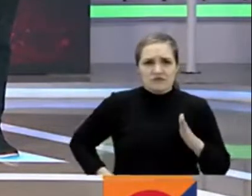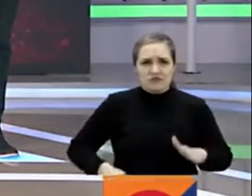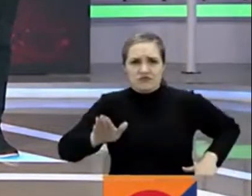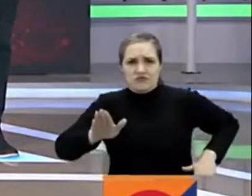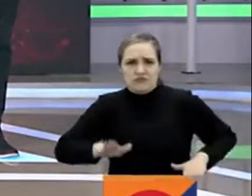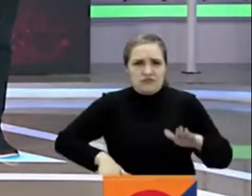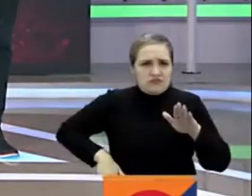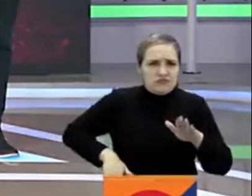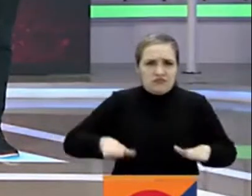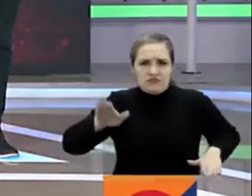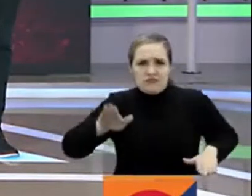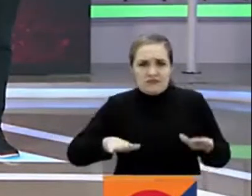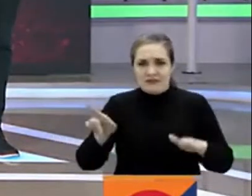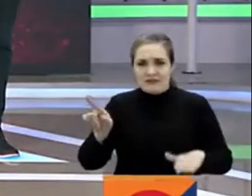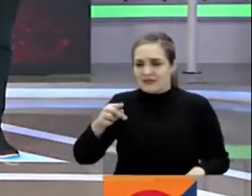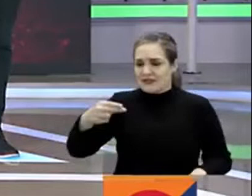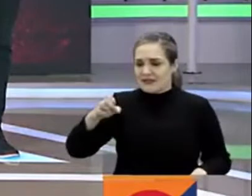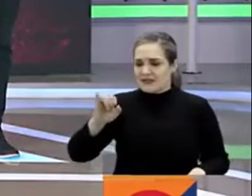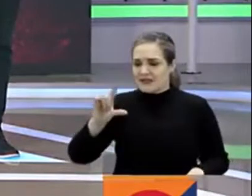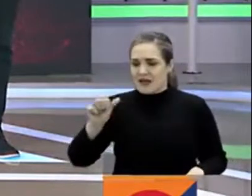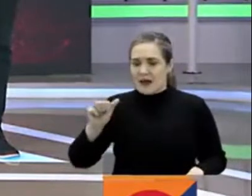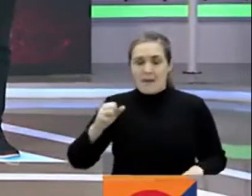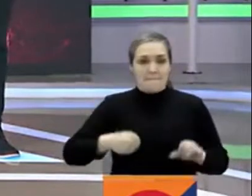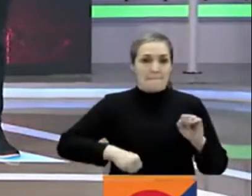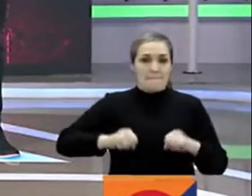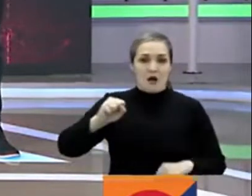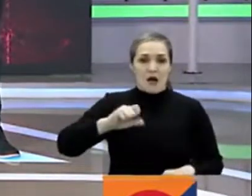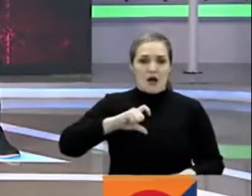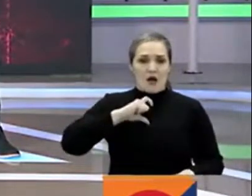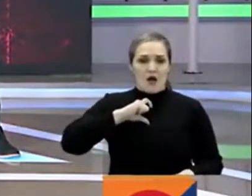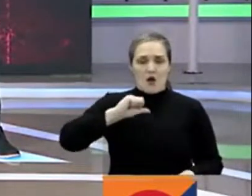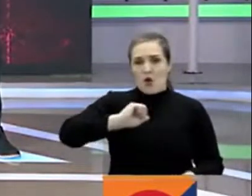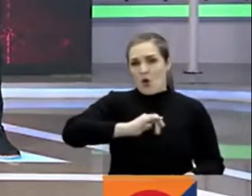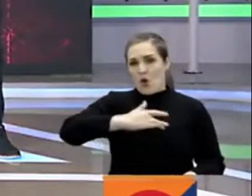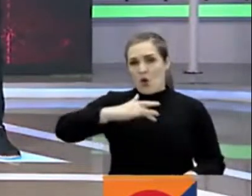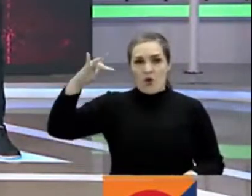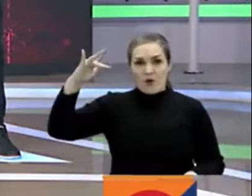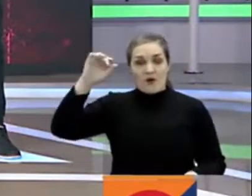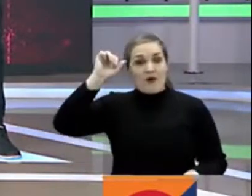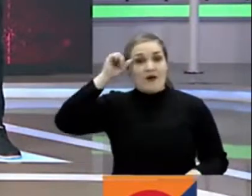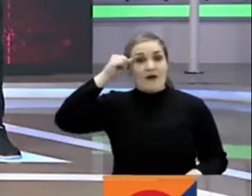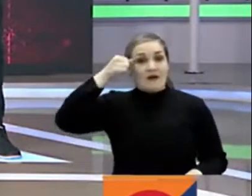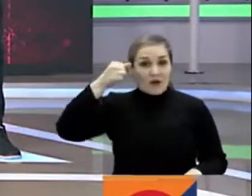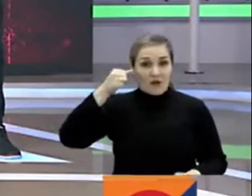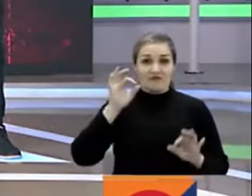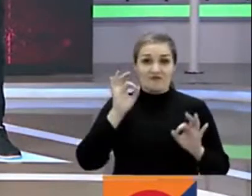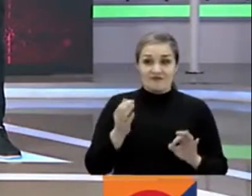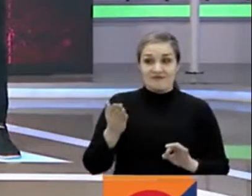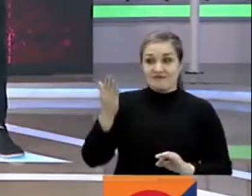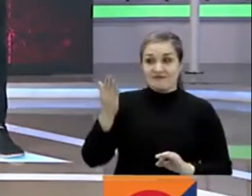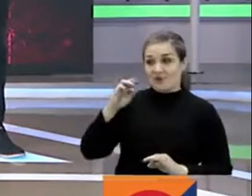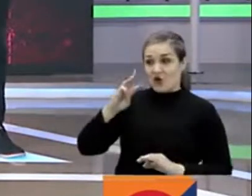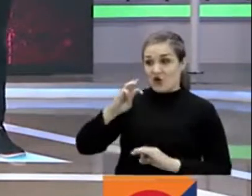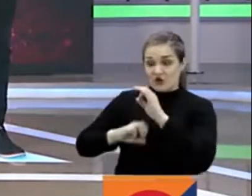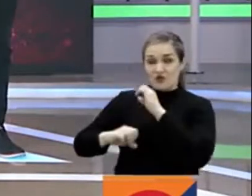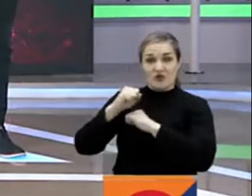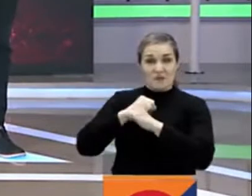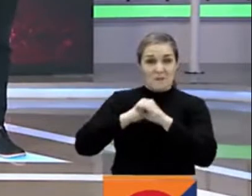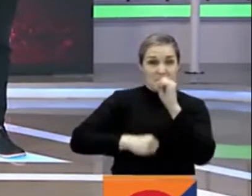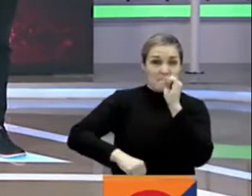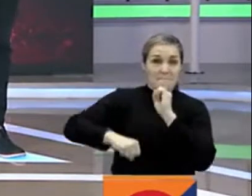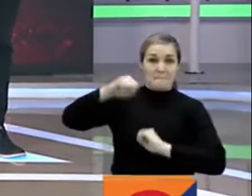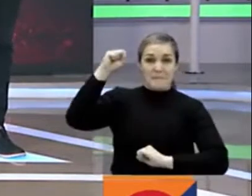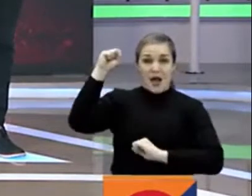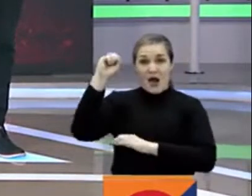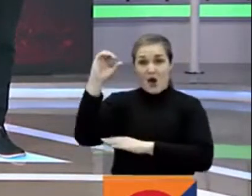primera en entregarnos el primer metal dorado. Recordemos que Colombia quiere revalidar el título obtenido hace 8 años justamente en